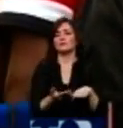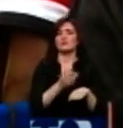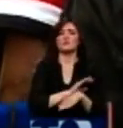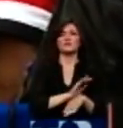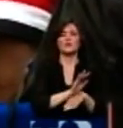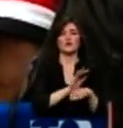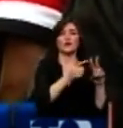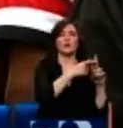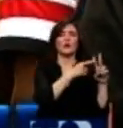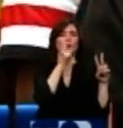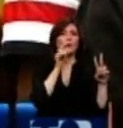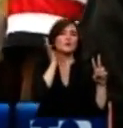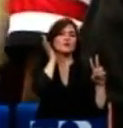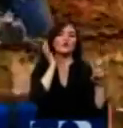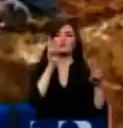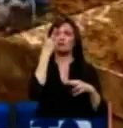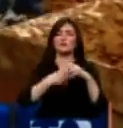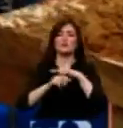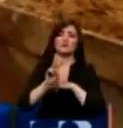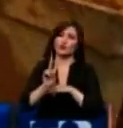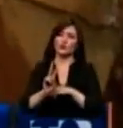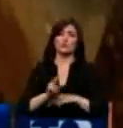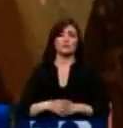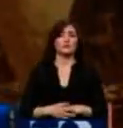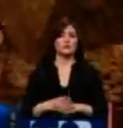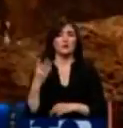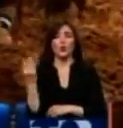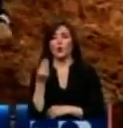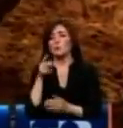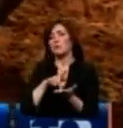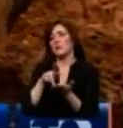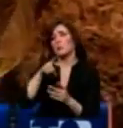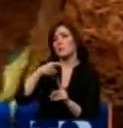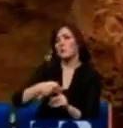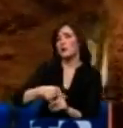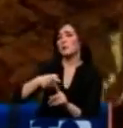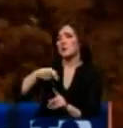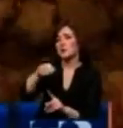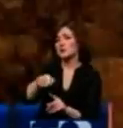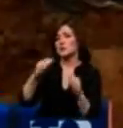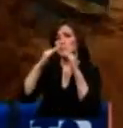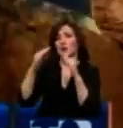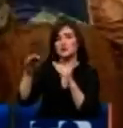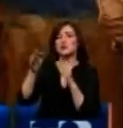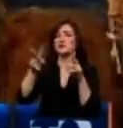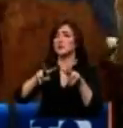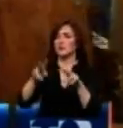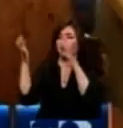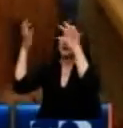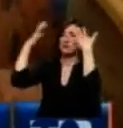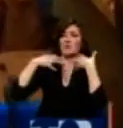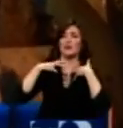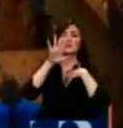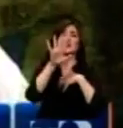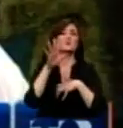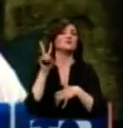su esposa Roxana Murillo y sus 2 pequeños hijos. Además, un joven que alquilaba un departamento justo en las casas afectadas. En total son